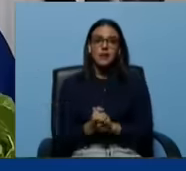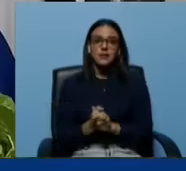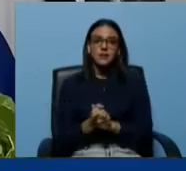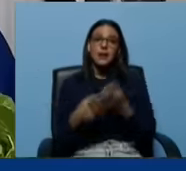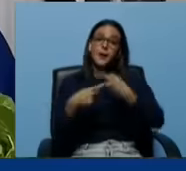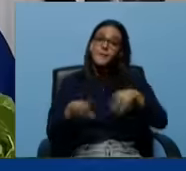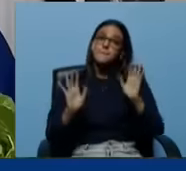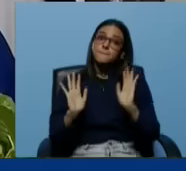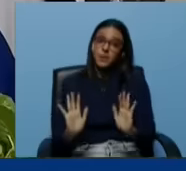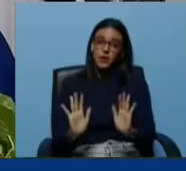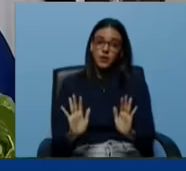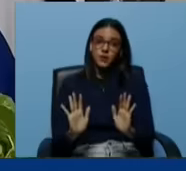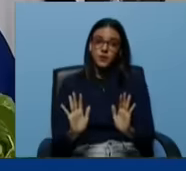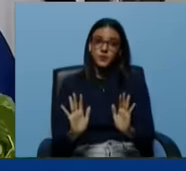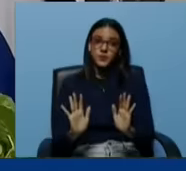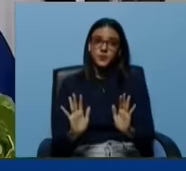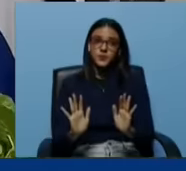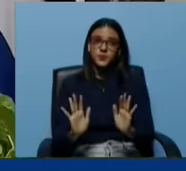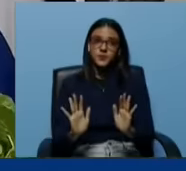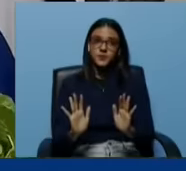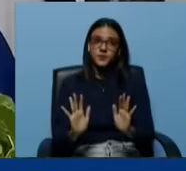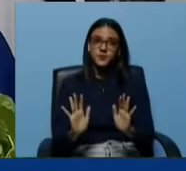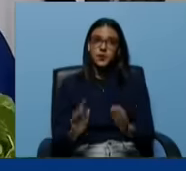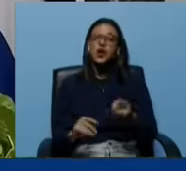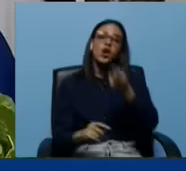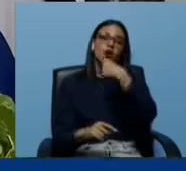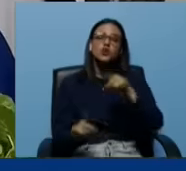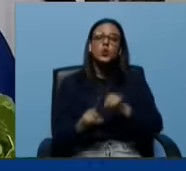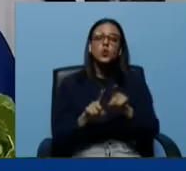Pero no descarté,